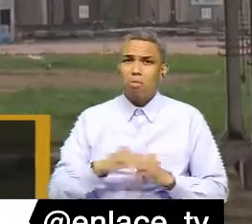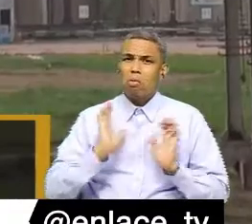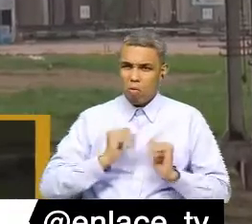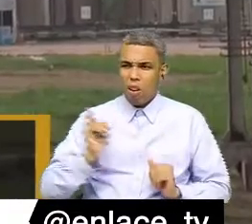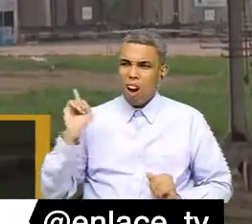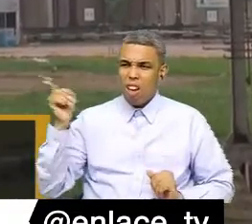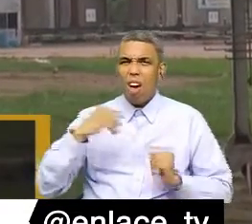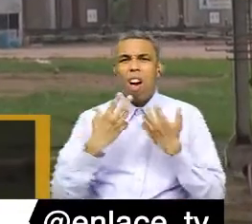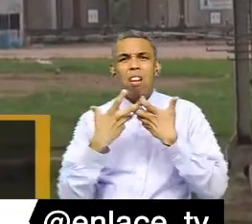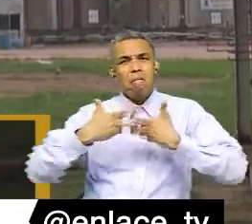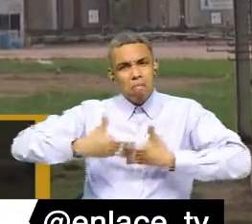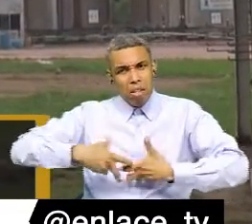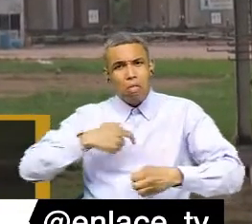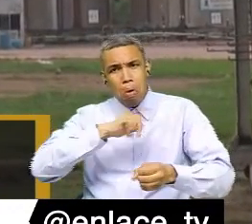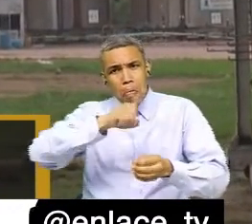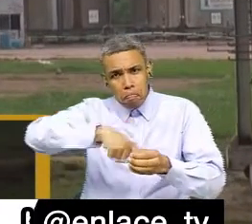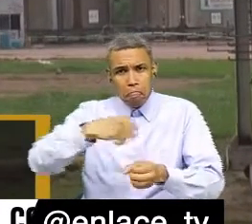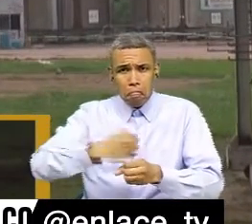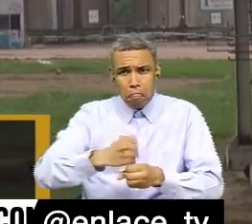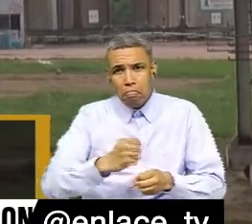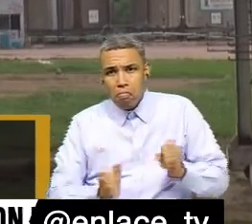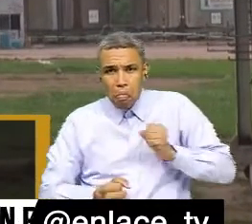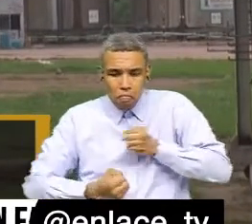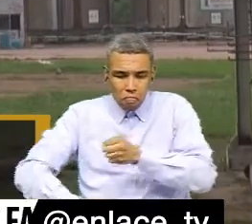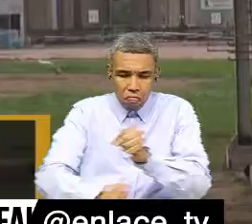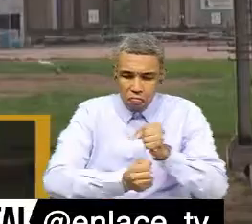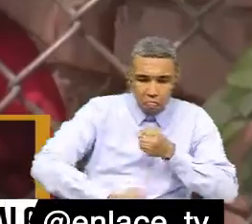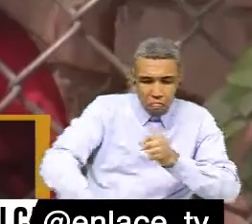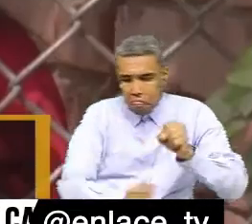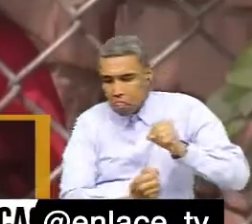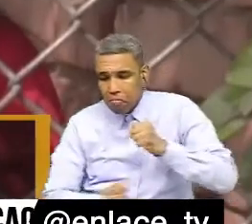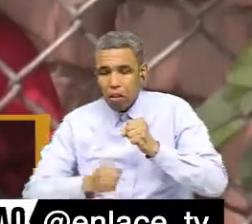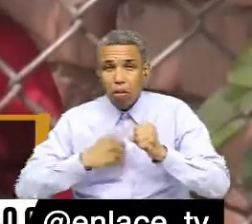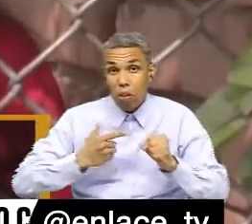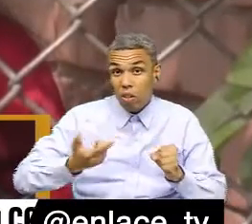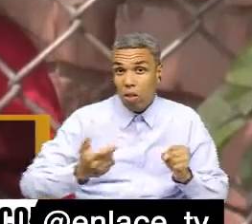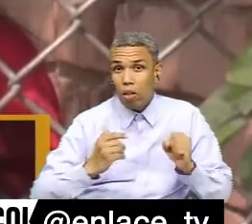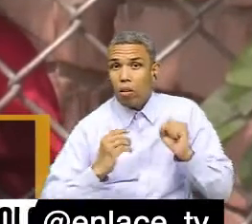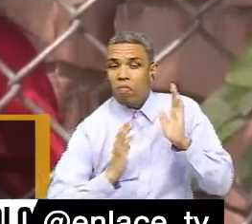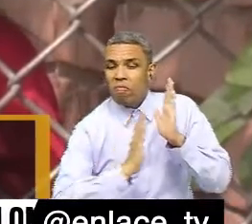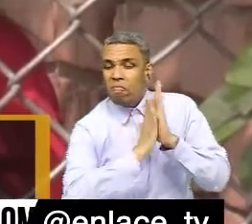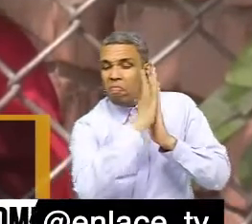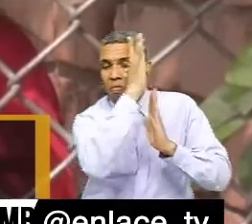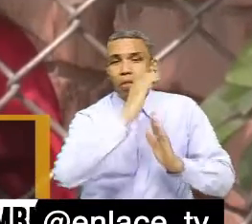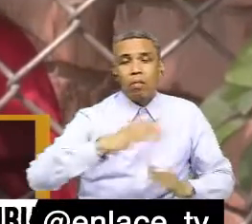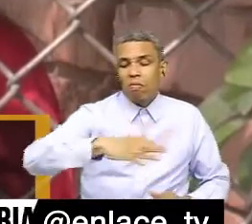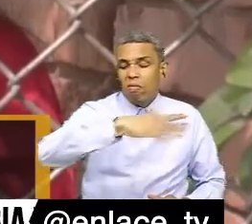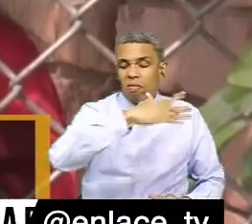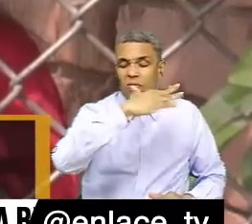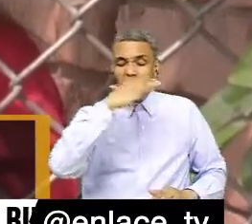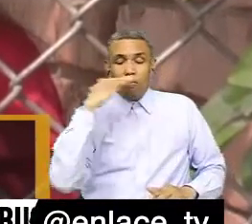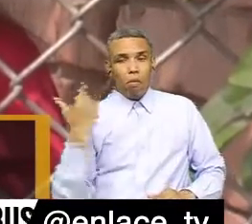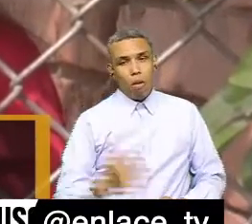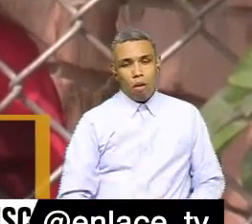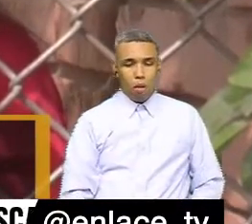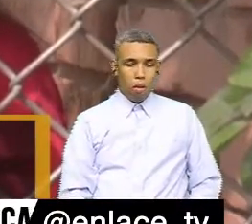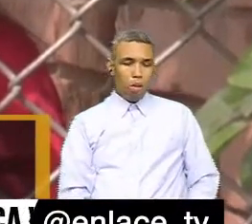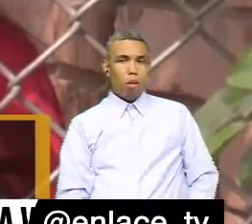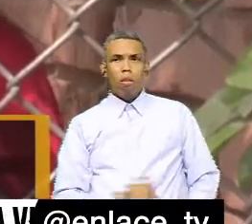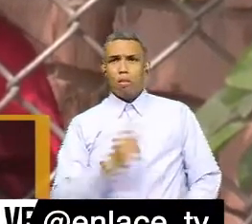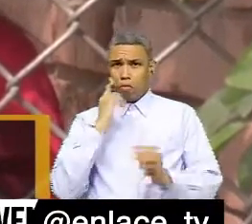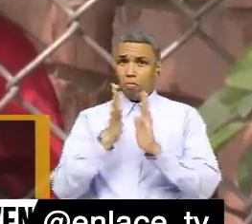cuando se disponía a realizar el aseo en el área de metalistería al parecer el bar sol que manipulamos ese día estaba contaminado con